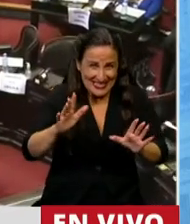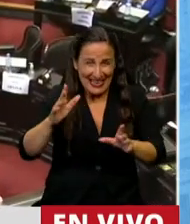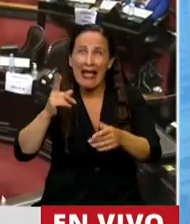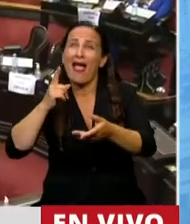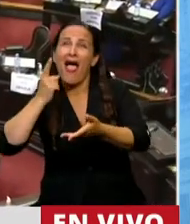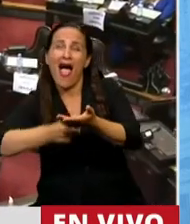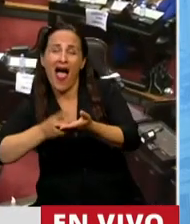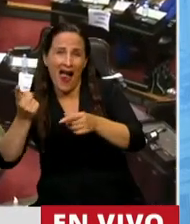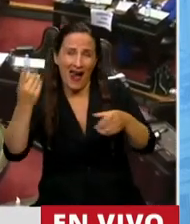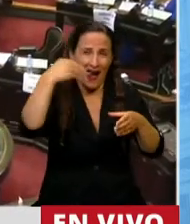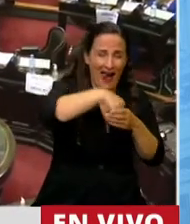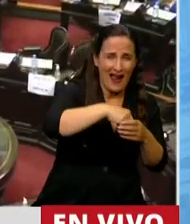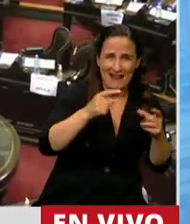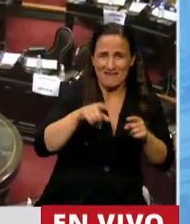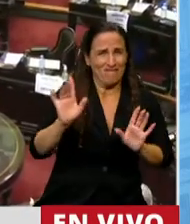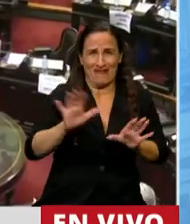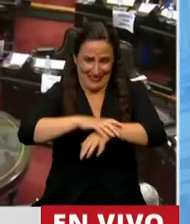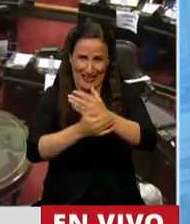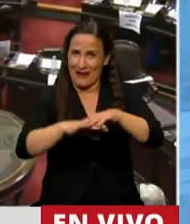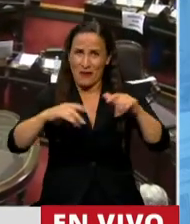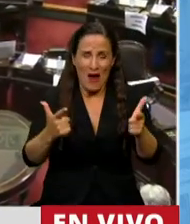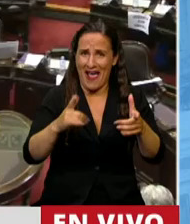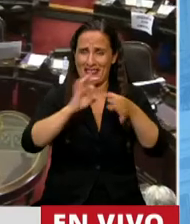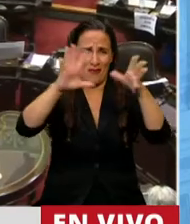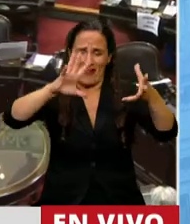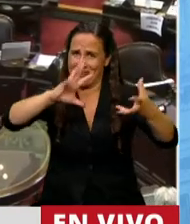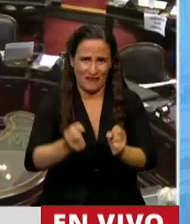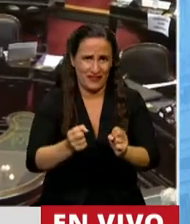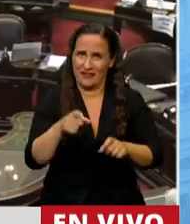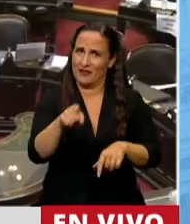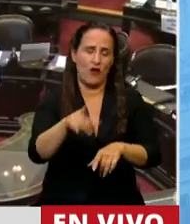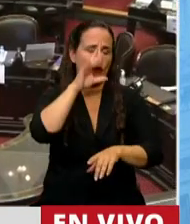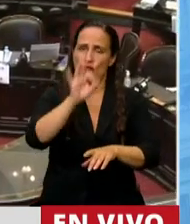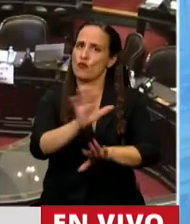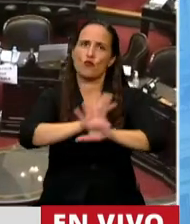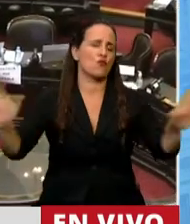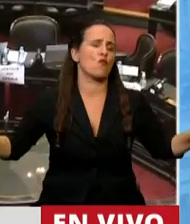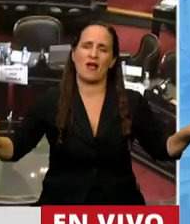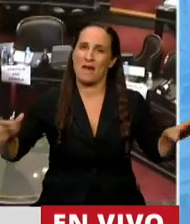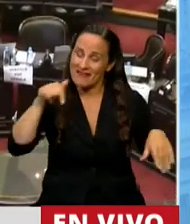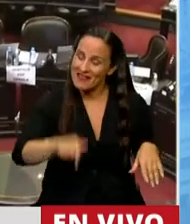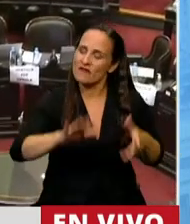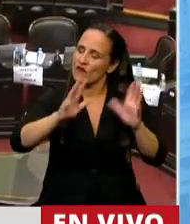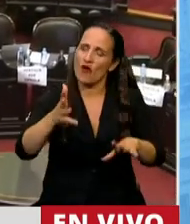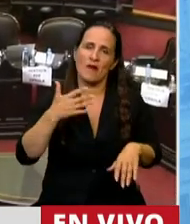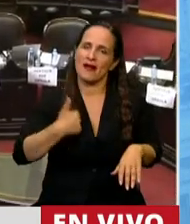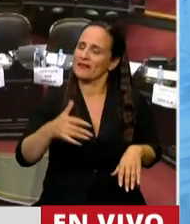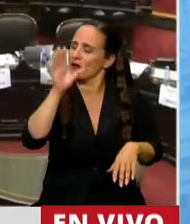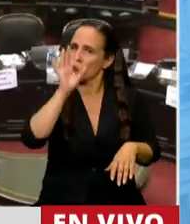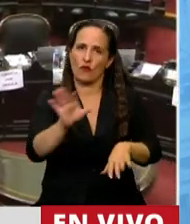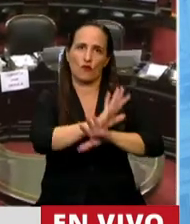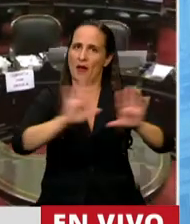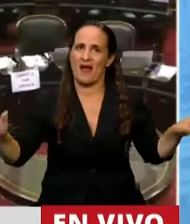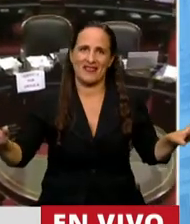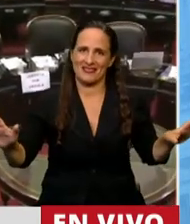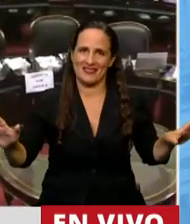la imparcialidad, ahí se afecta la democracia. Nunca más el Laufer en la Argentina, es el compromiso que dejó